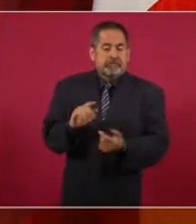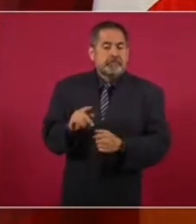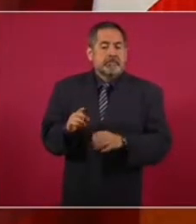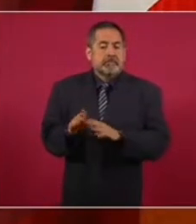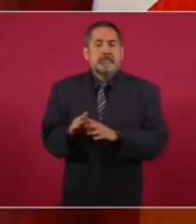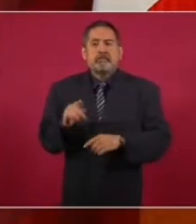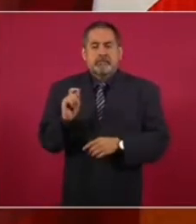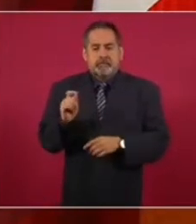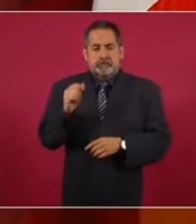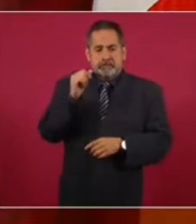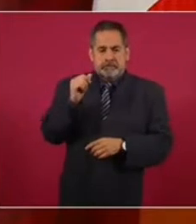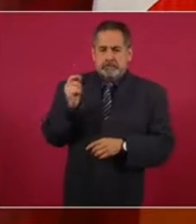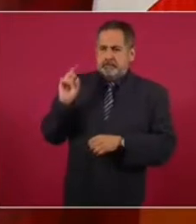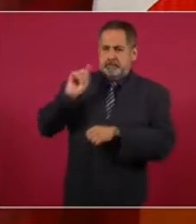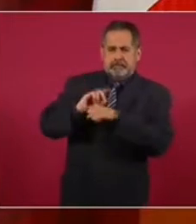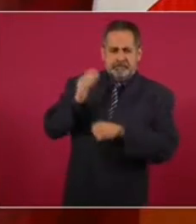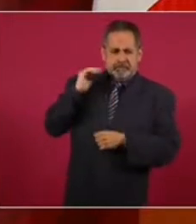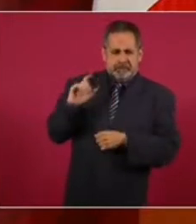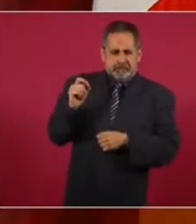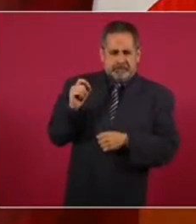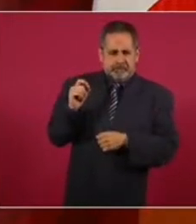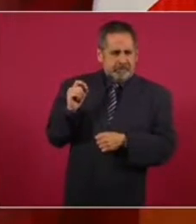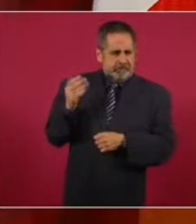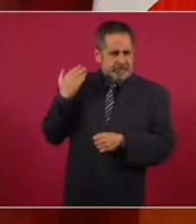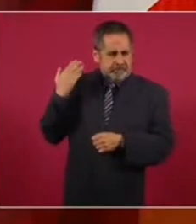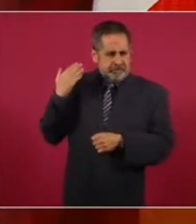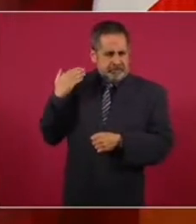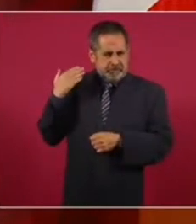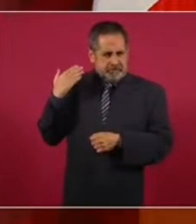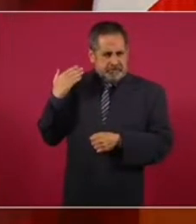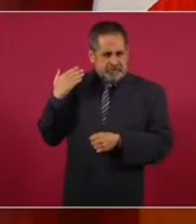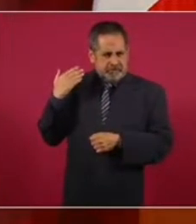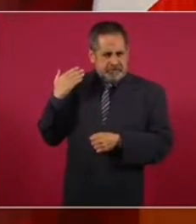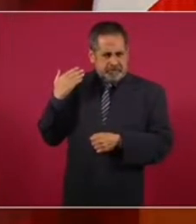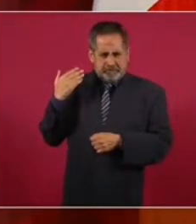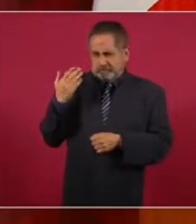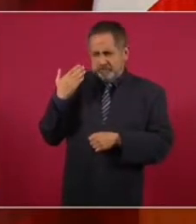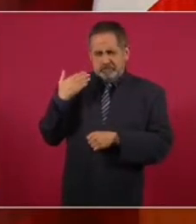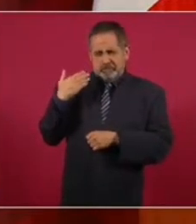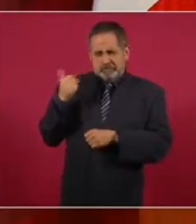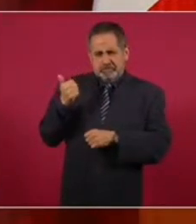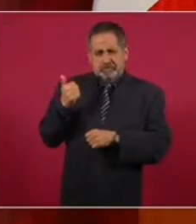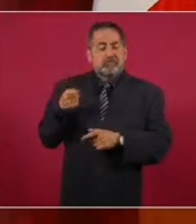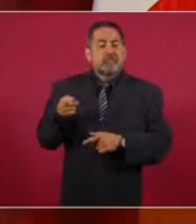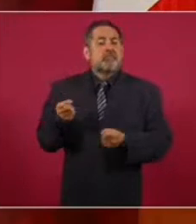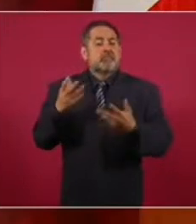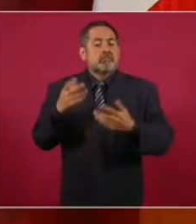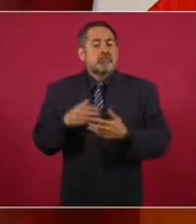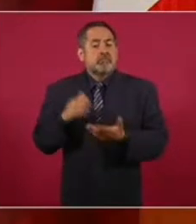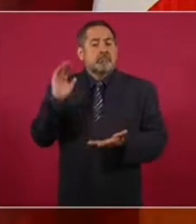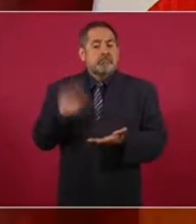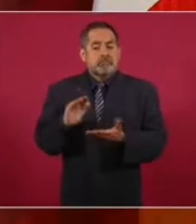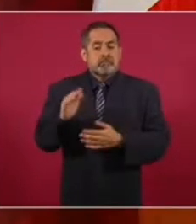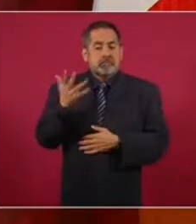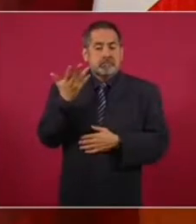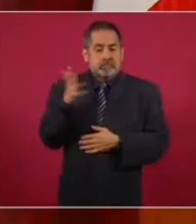Hasta el día 20, o hasta hace unos días, de